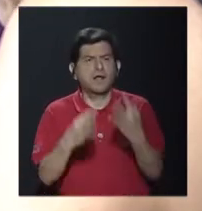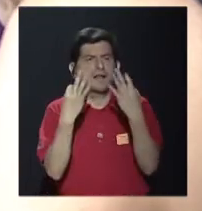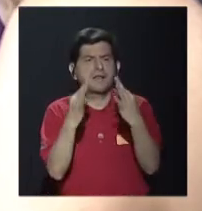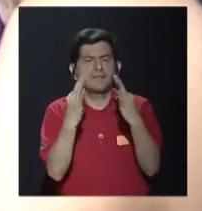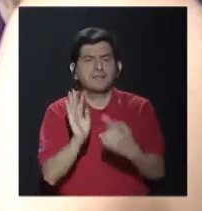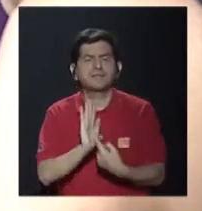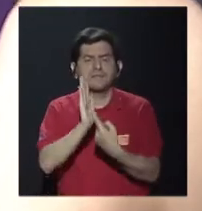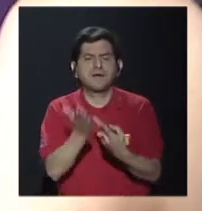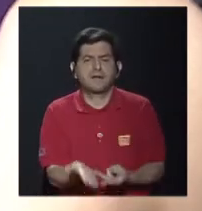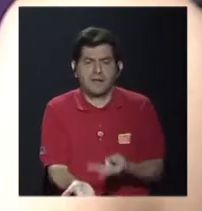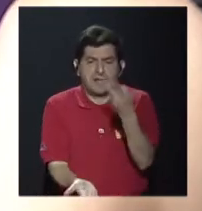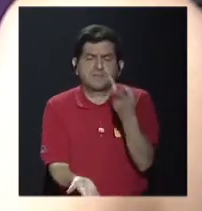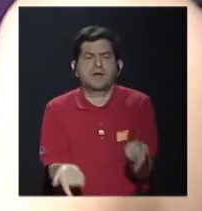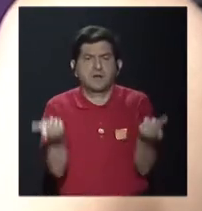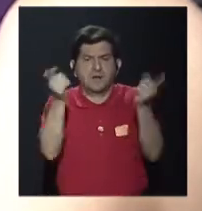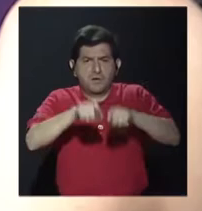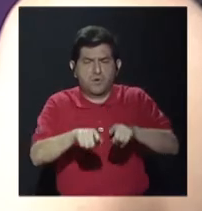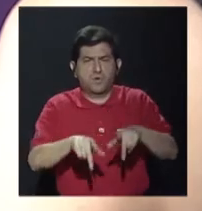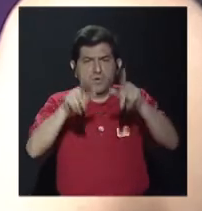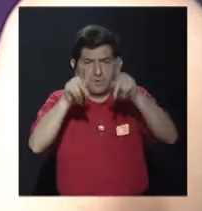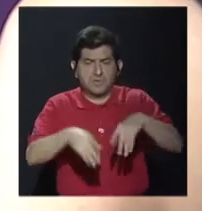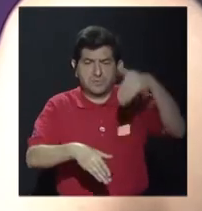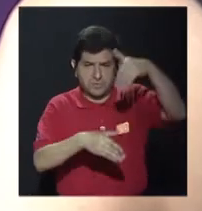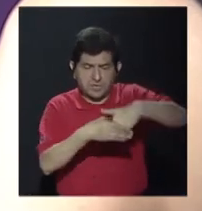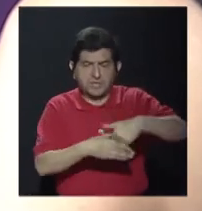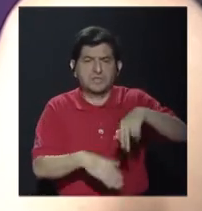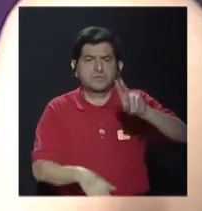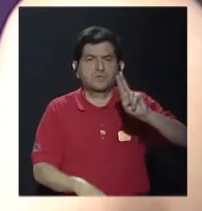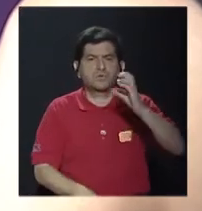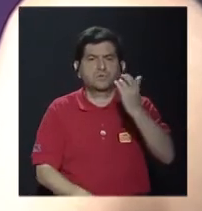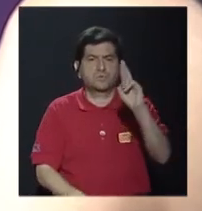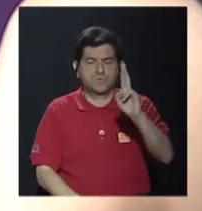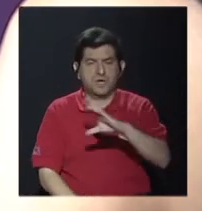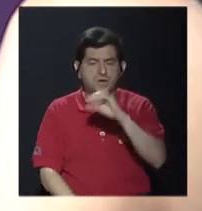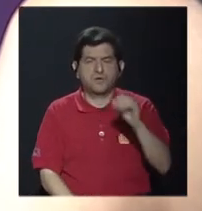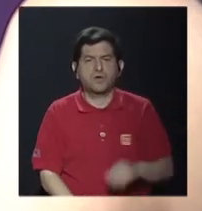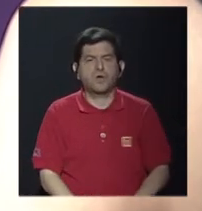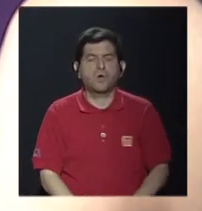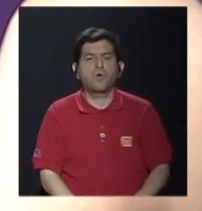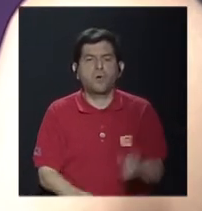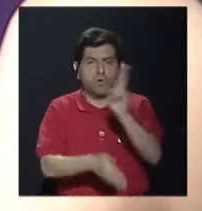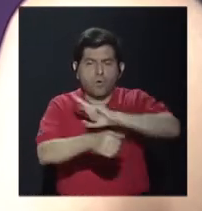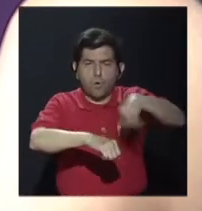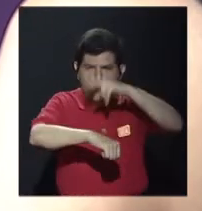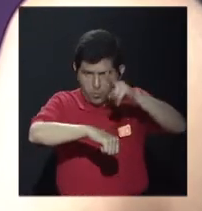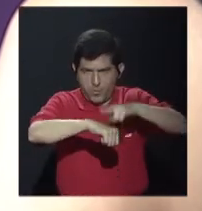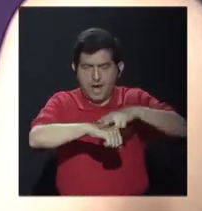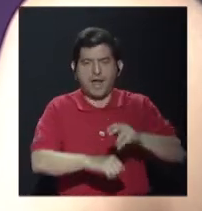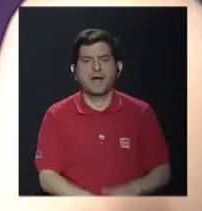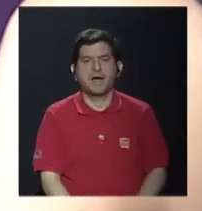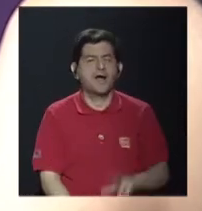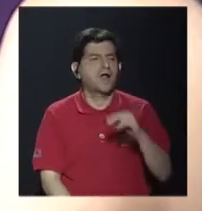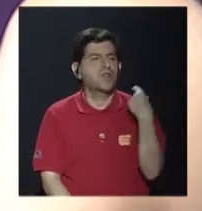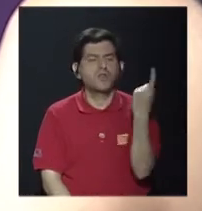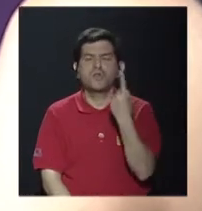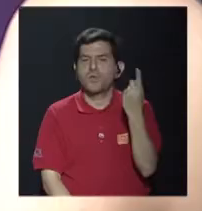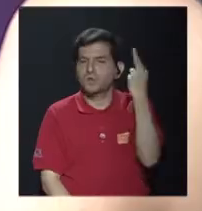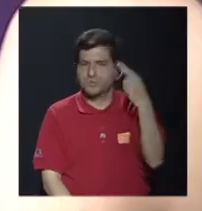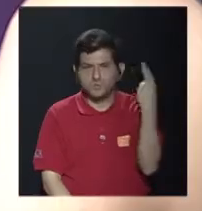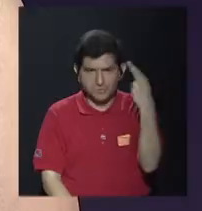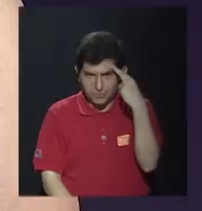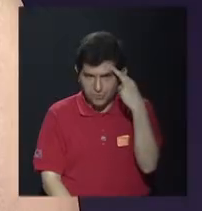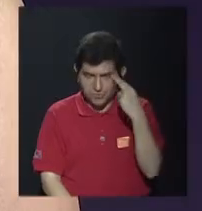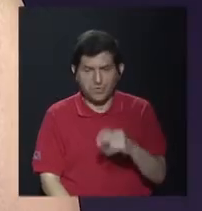valor eso que nos pasa, que nos hemos pasado por la UCR, por ejemplo, la UNA, que es que no es solo la razón, es